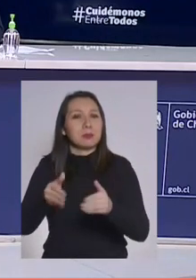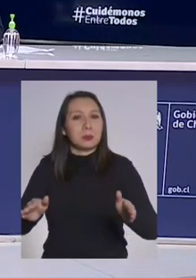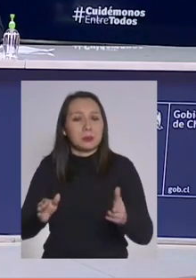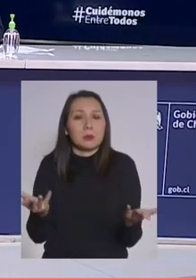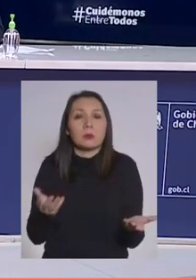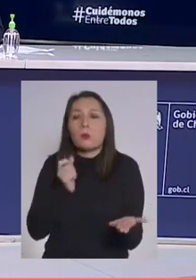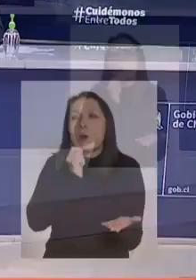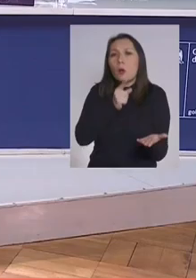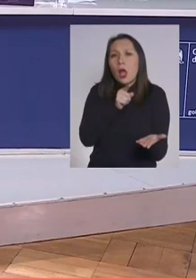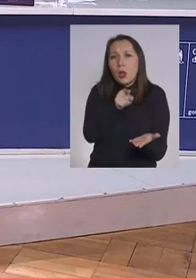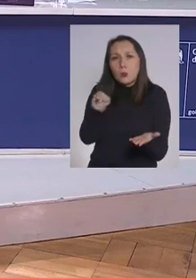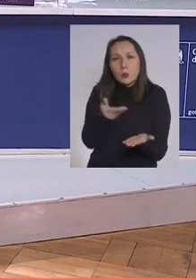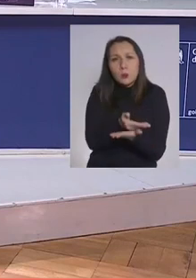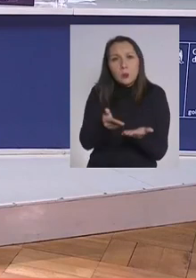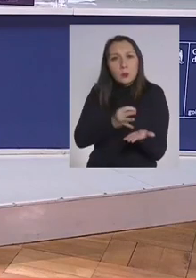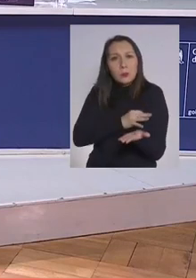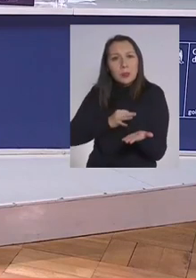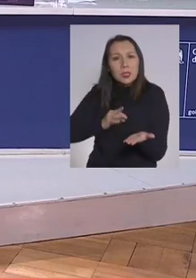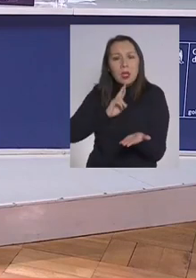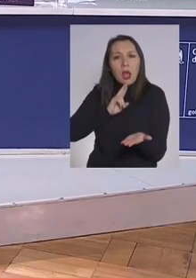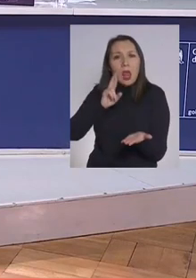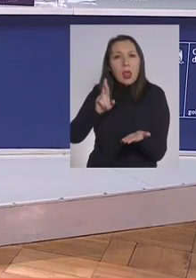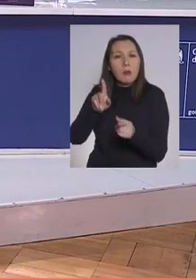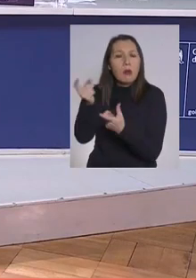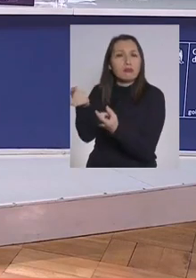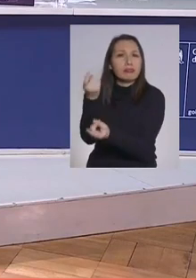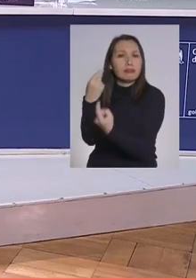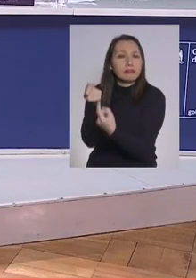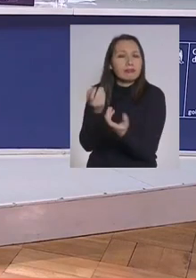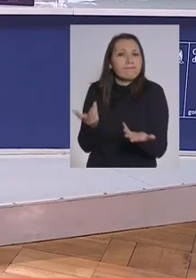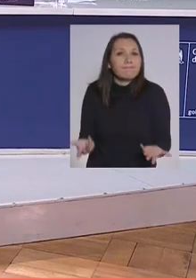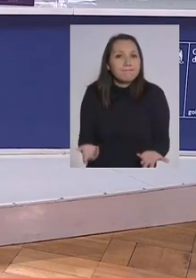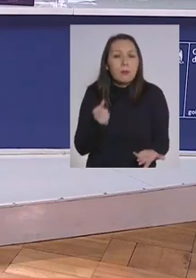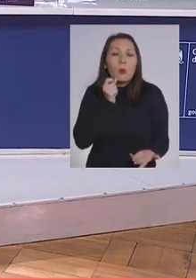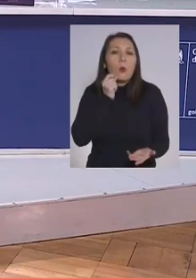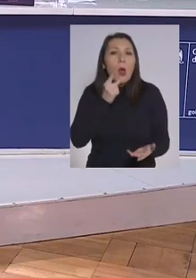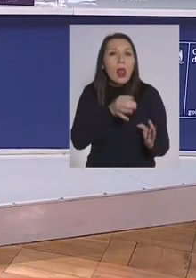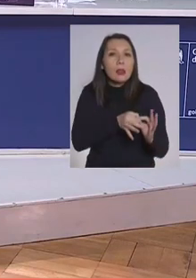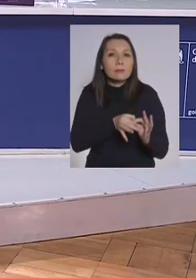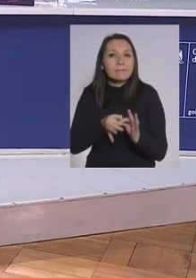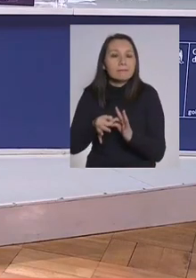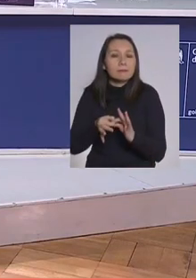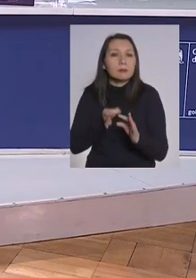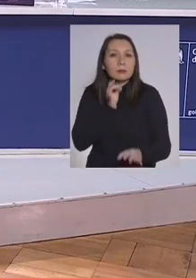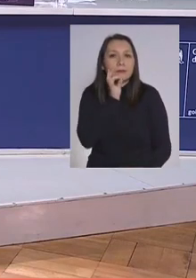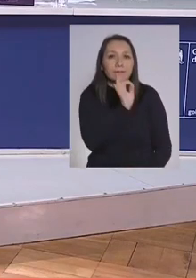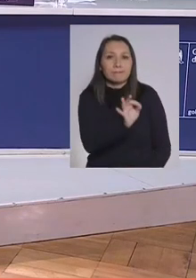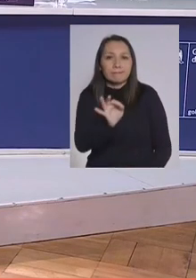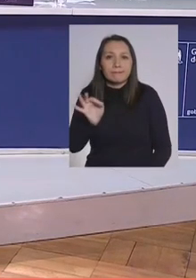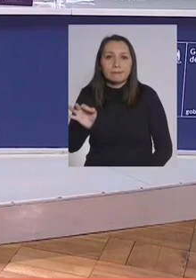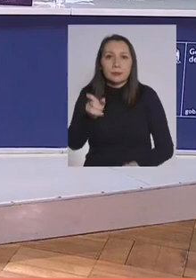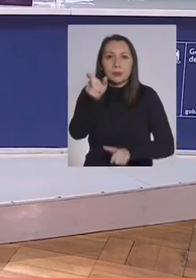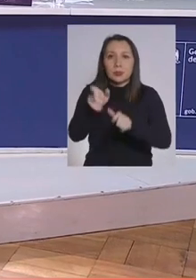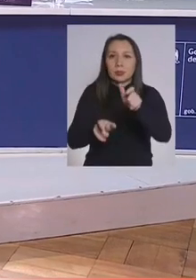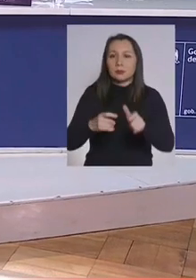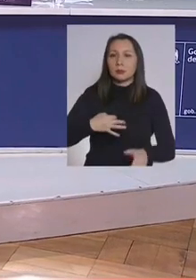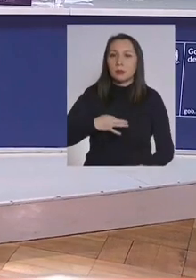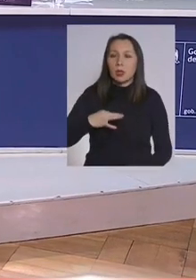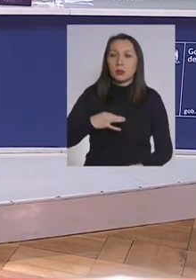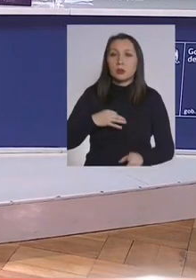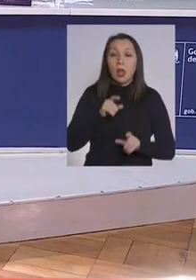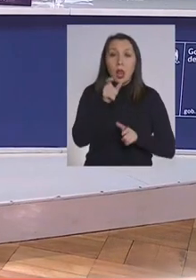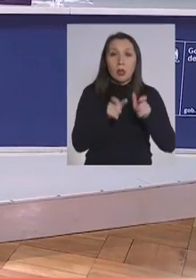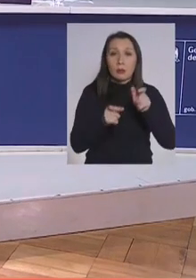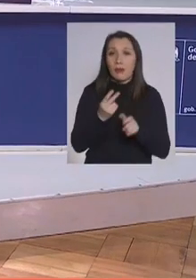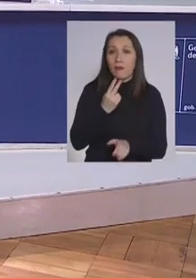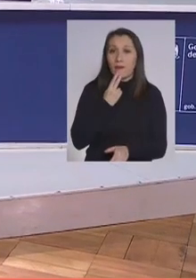es la respuesta ministro a todas estas críticas y finalmente cuál es el mensaje que se le da a la ciudadanía aquellos